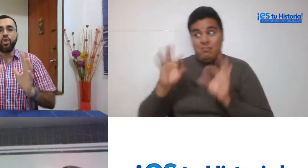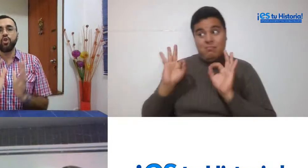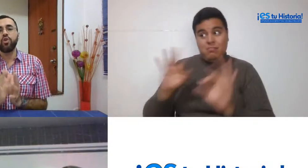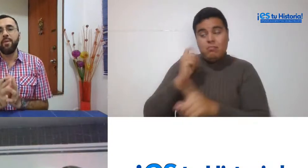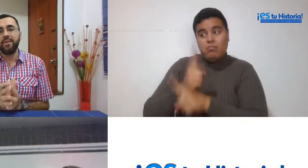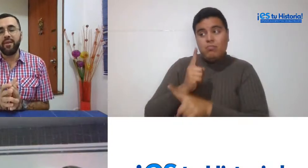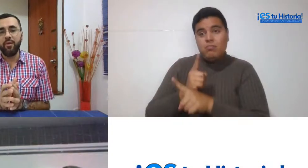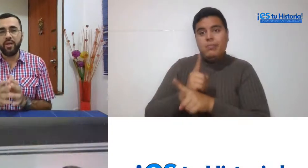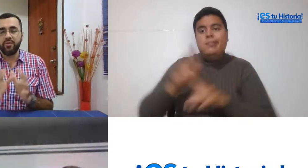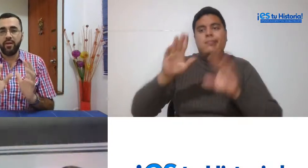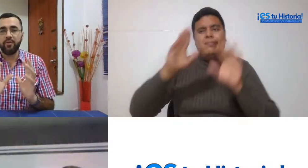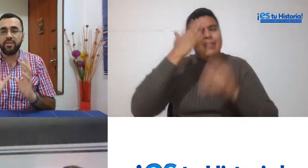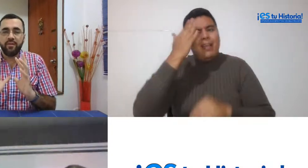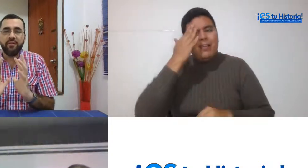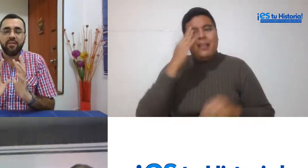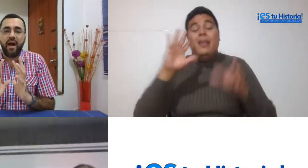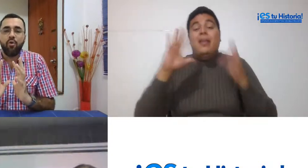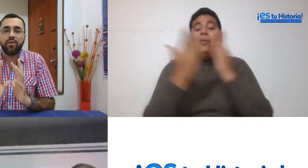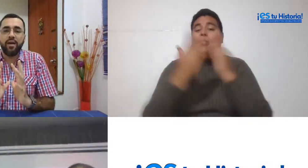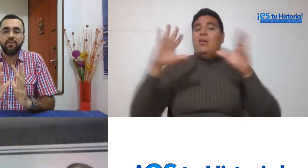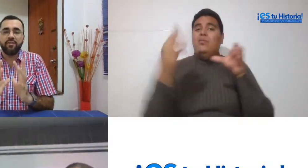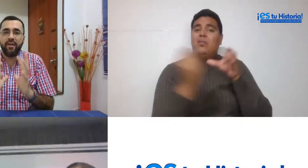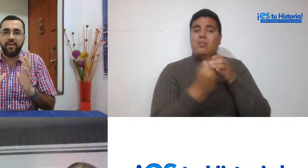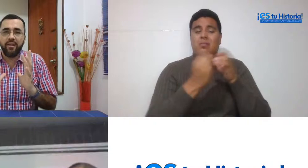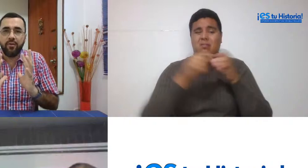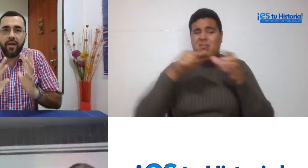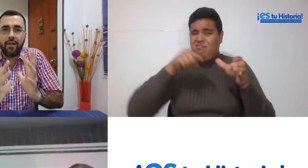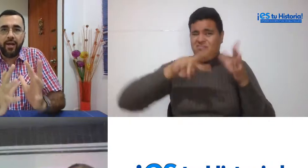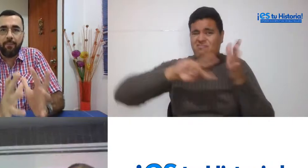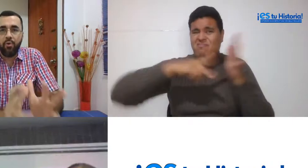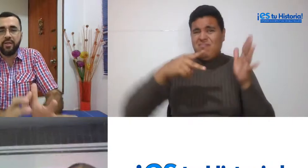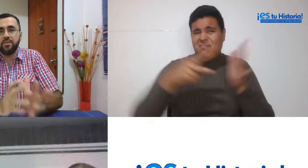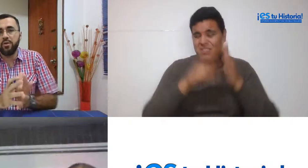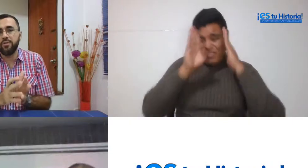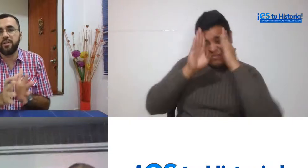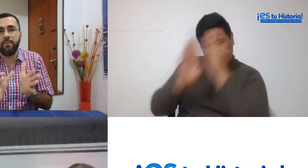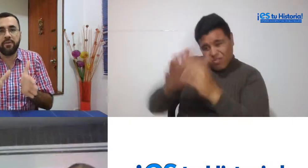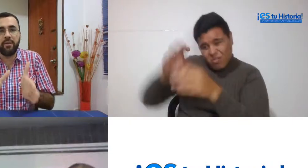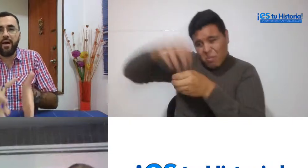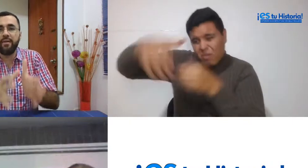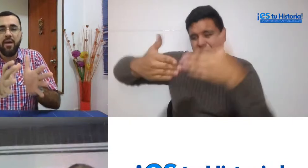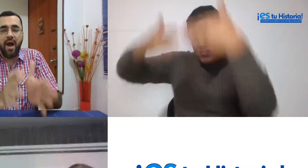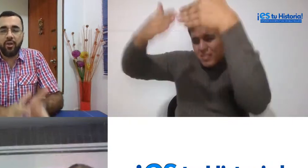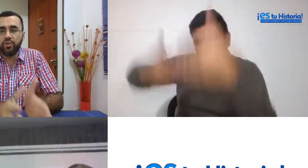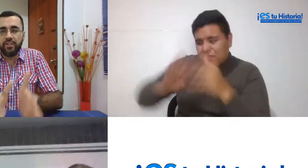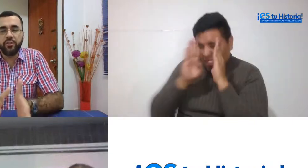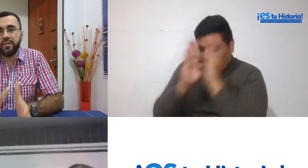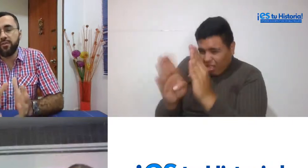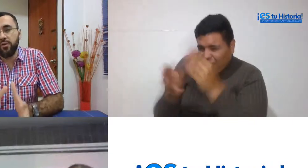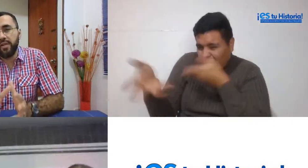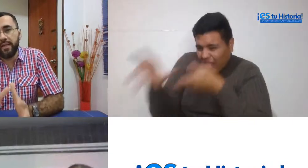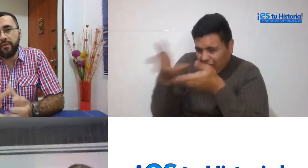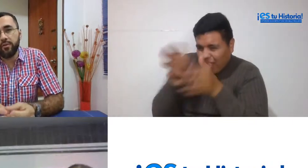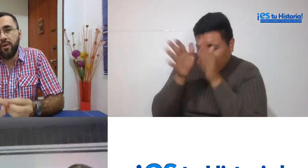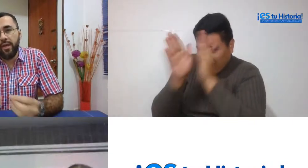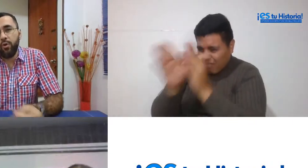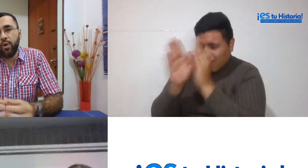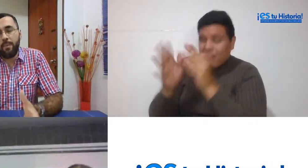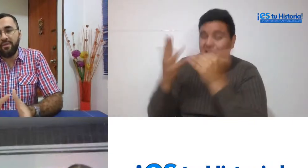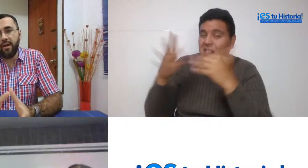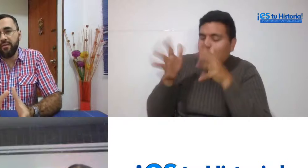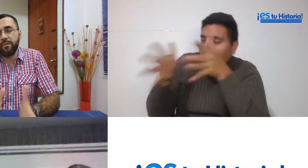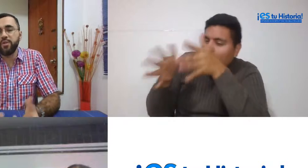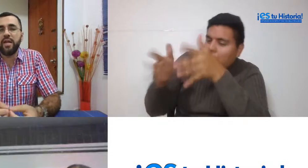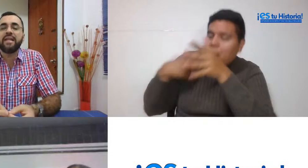que no solamente la educación inclusiva se está abordando, se está dirigiendo a la población con discapacidad, a los niños, niñas con talentos